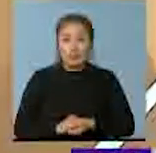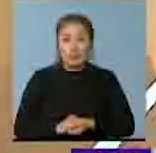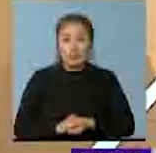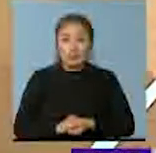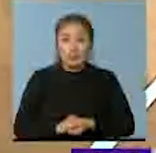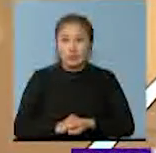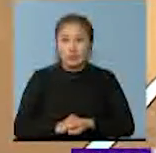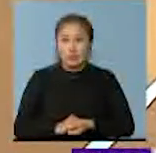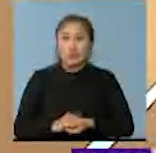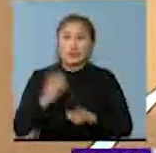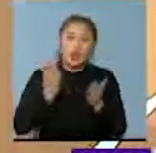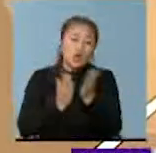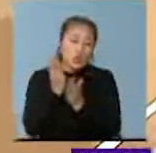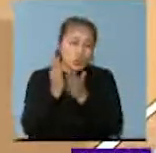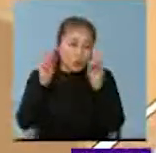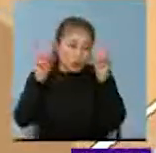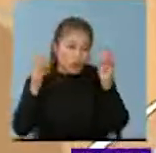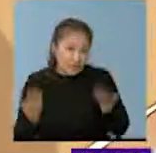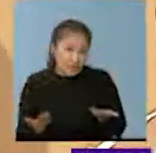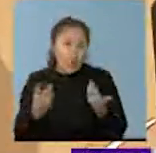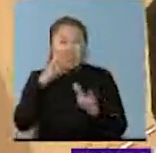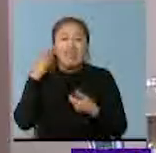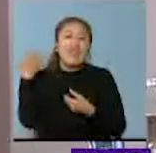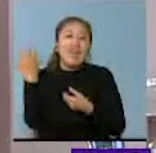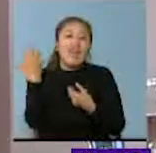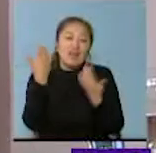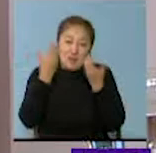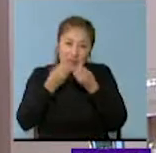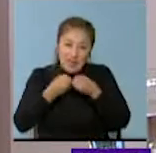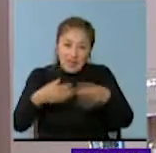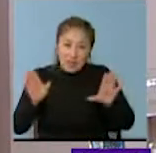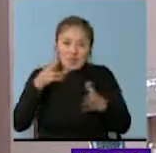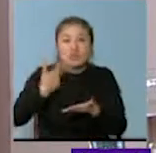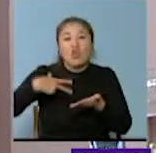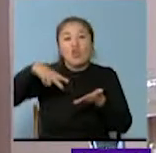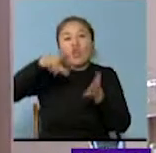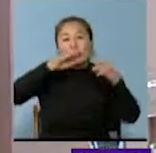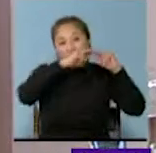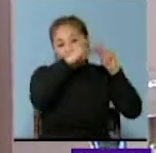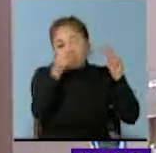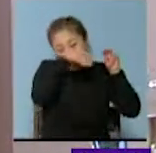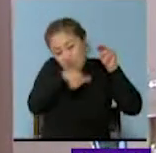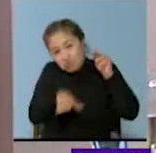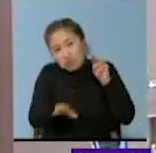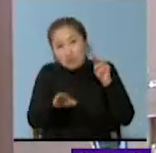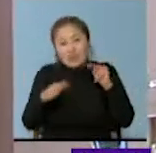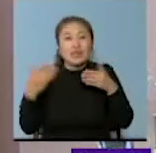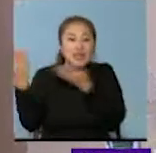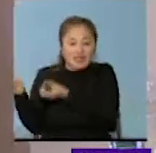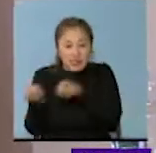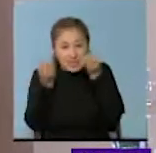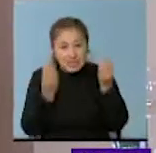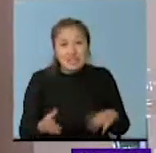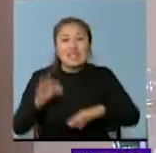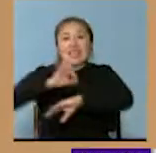y siguiendo con el tema llegó el gran día la inauguración del parque lineal por eso estamos con el arquitecto